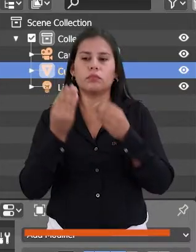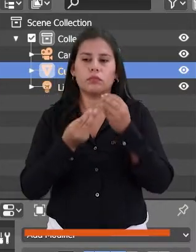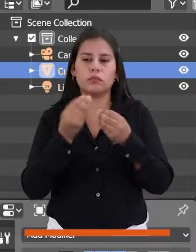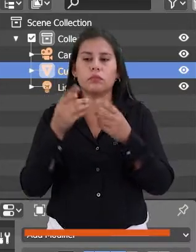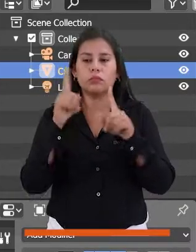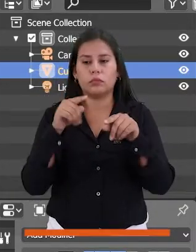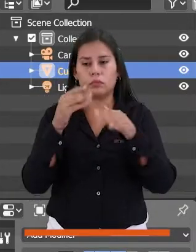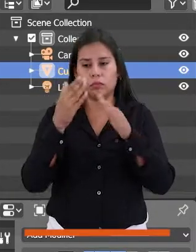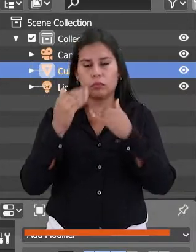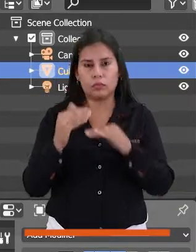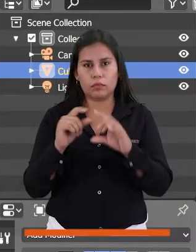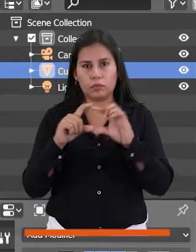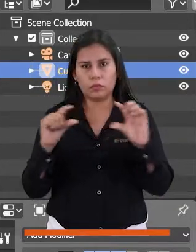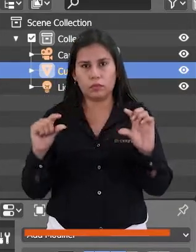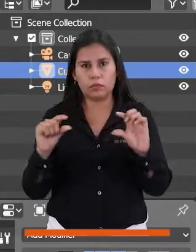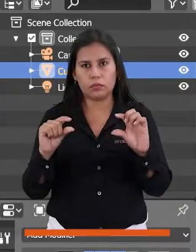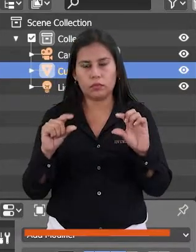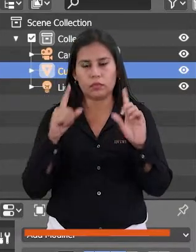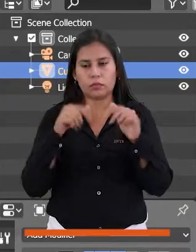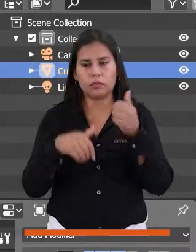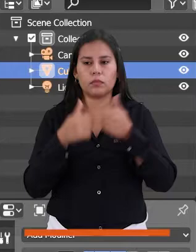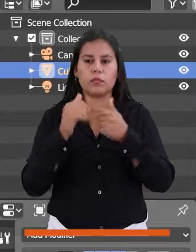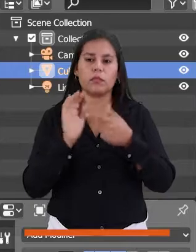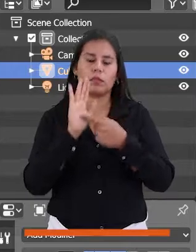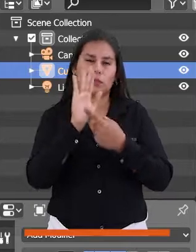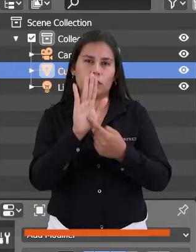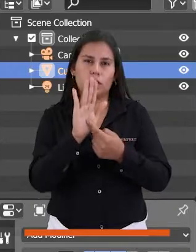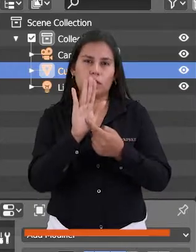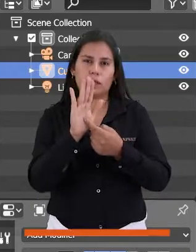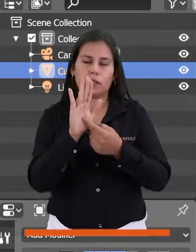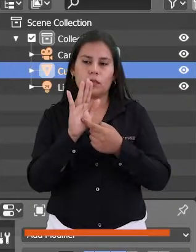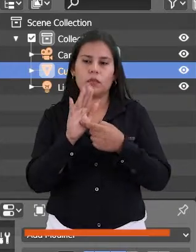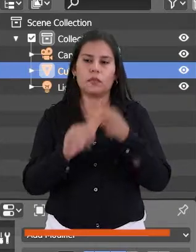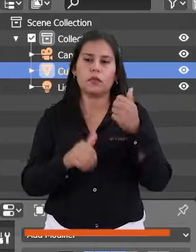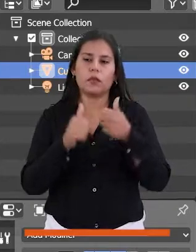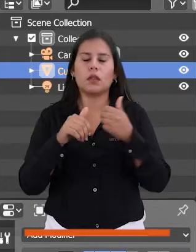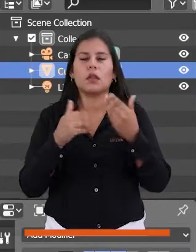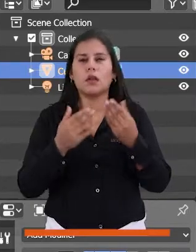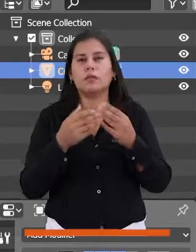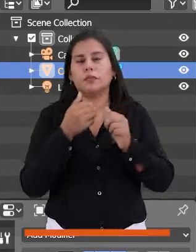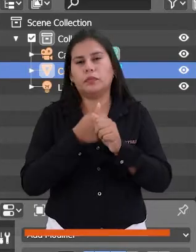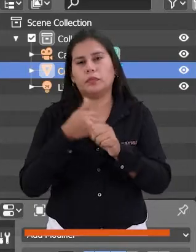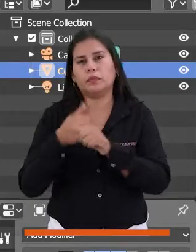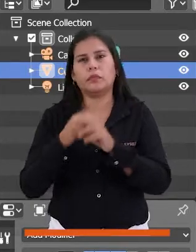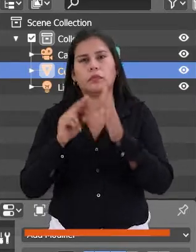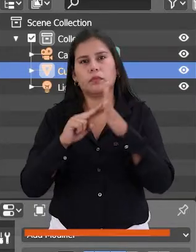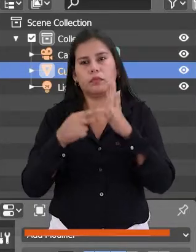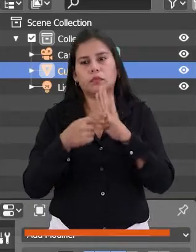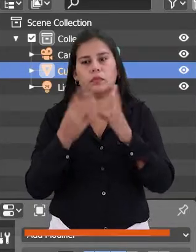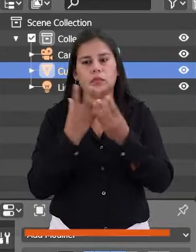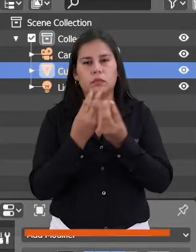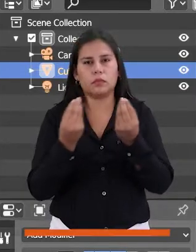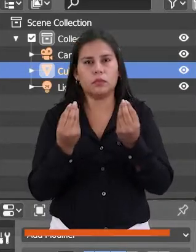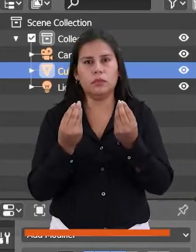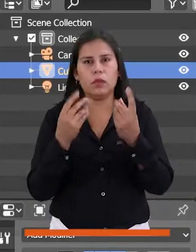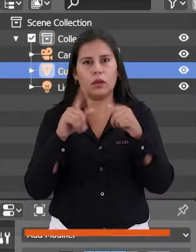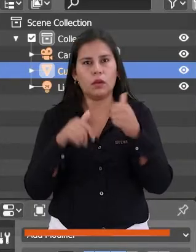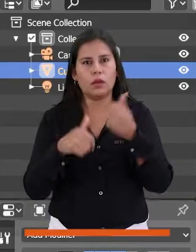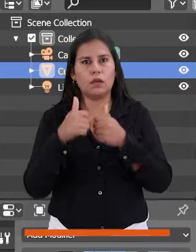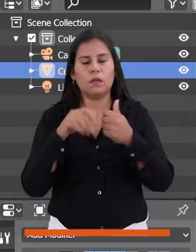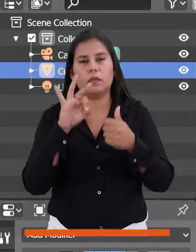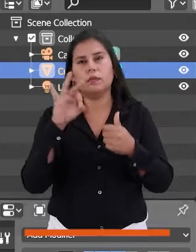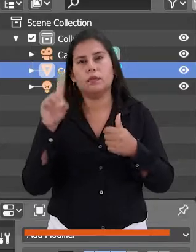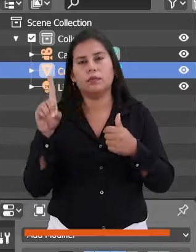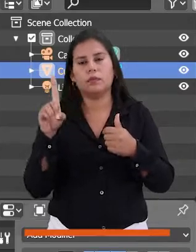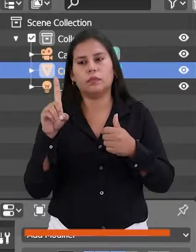final? Y la de abajo es la que me va a mostrar el nivel de subdivisiones o el número de subdivisiones en la